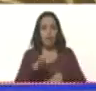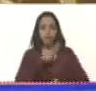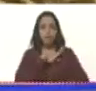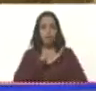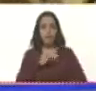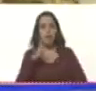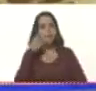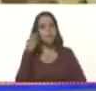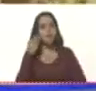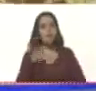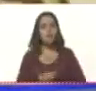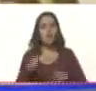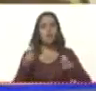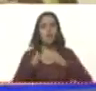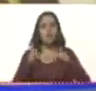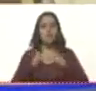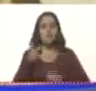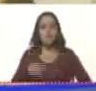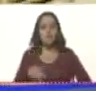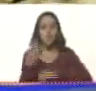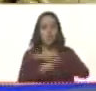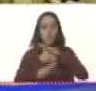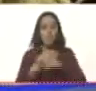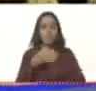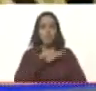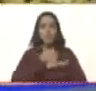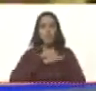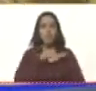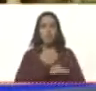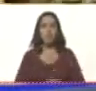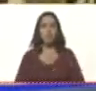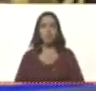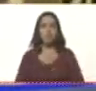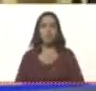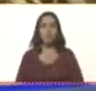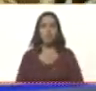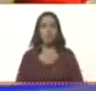extraordinaria experiencia que hemos vivido en esta base de misión.